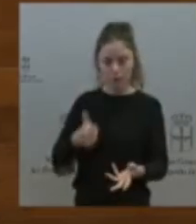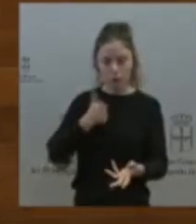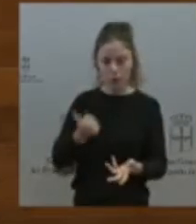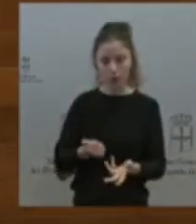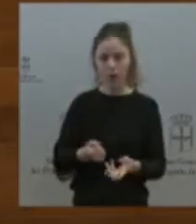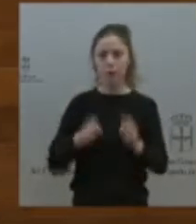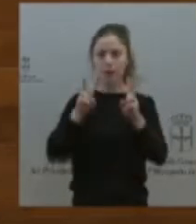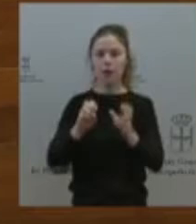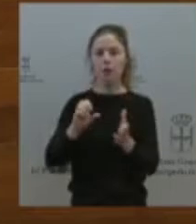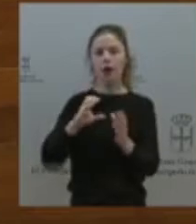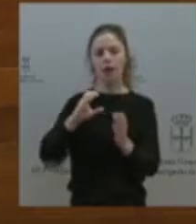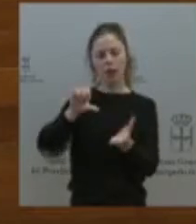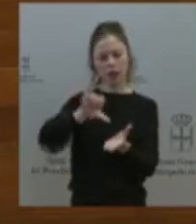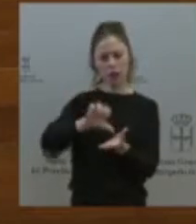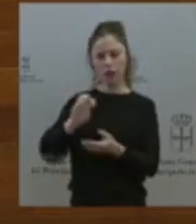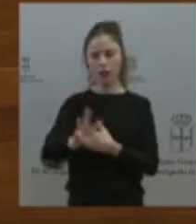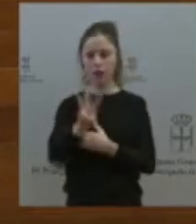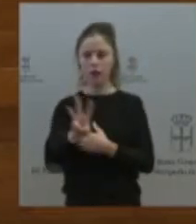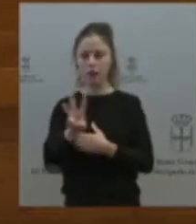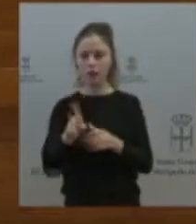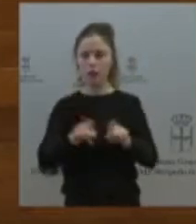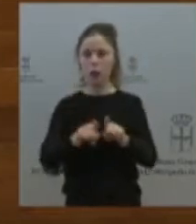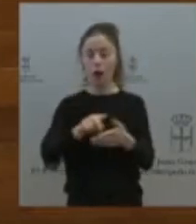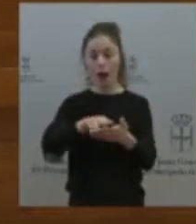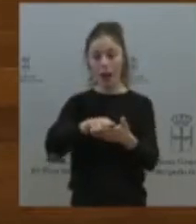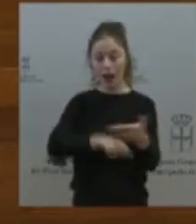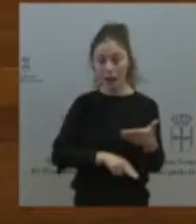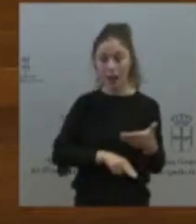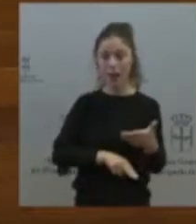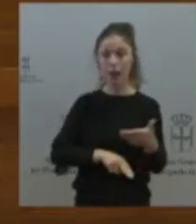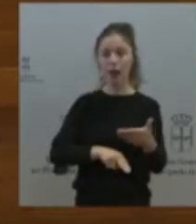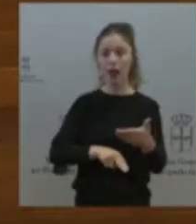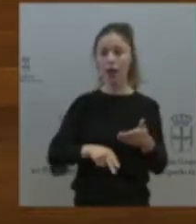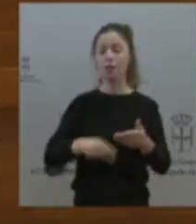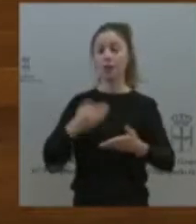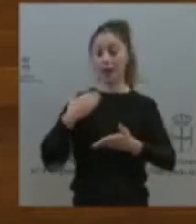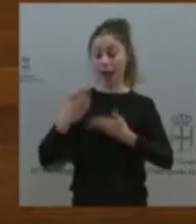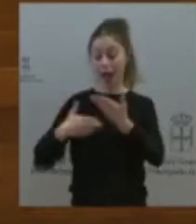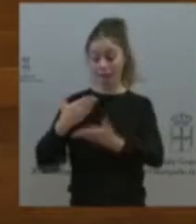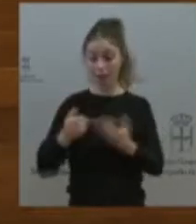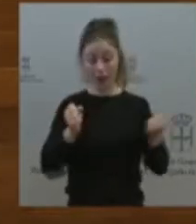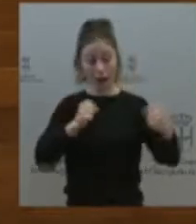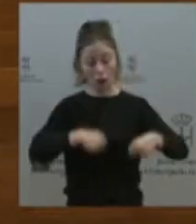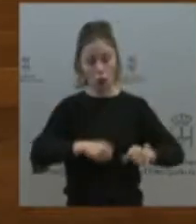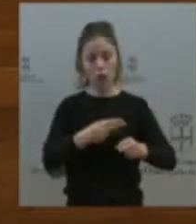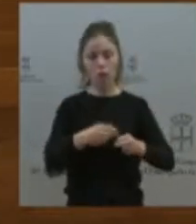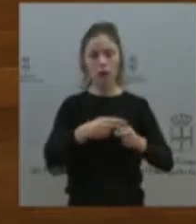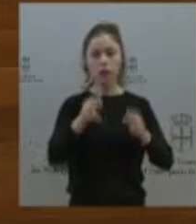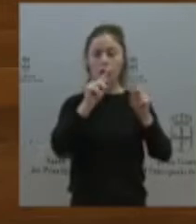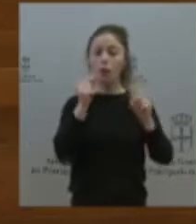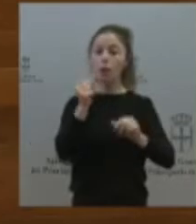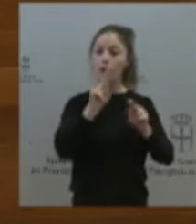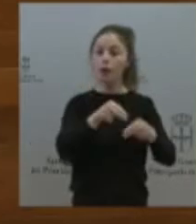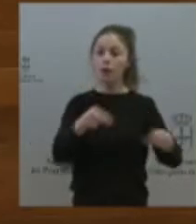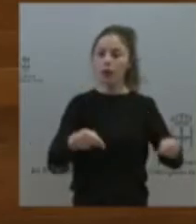oportunidad, como ha hecho Galicia y se ha hecho en San Martín, de que avancemos en un acuerdo político presupuestario que se sustente sobre la base de un avance